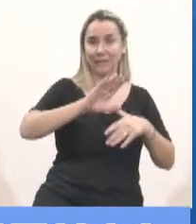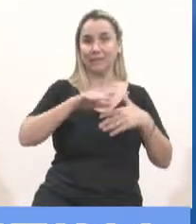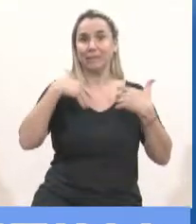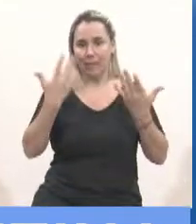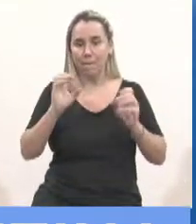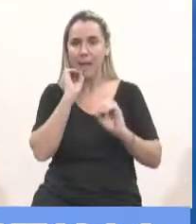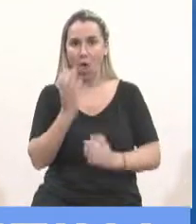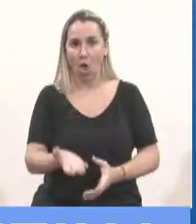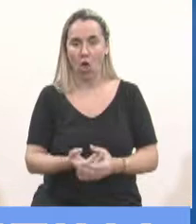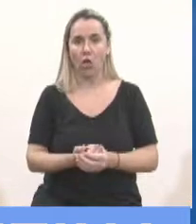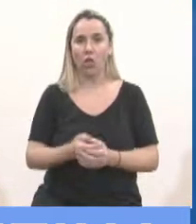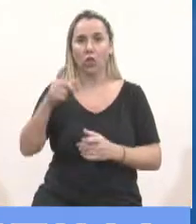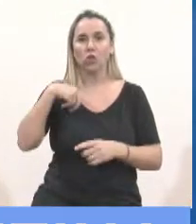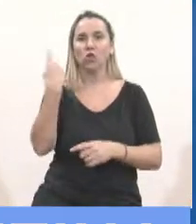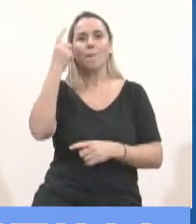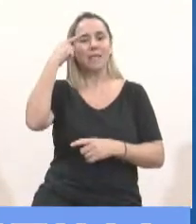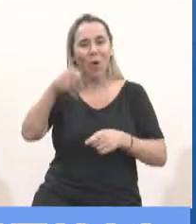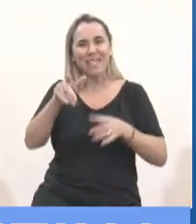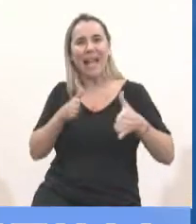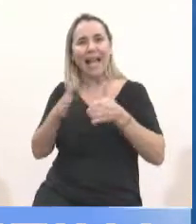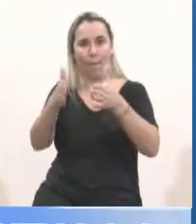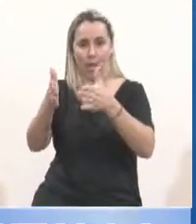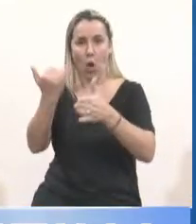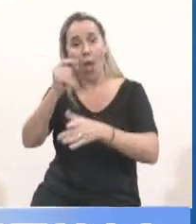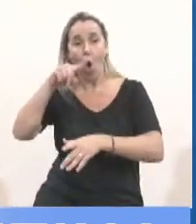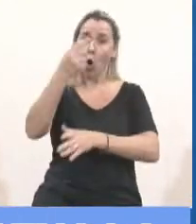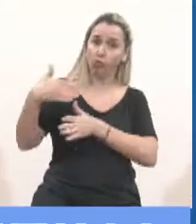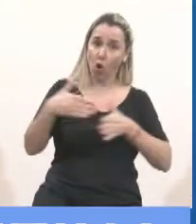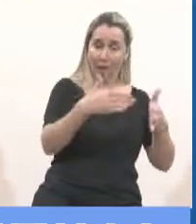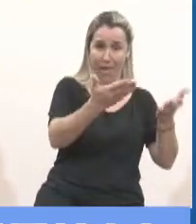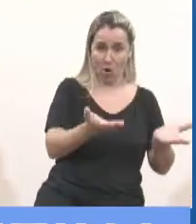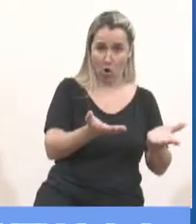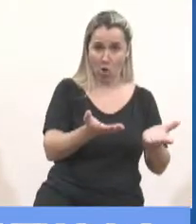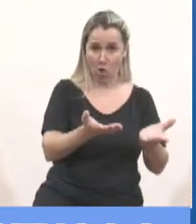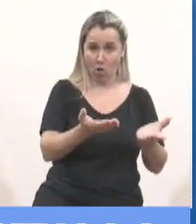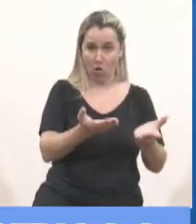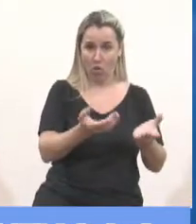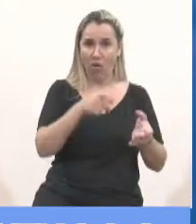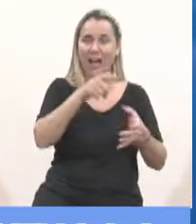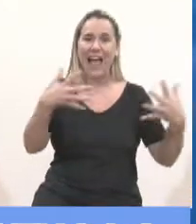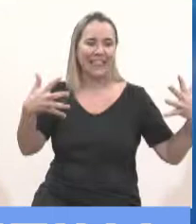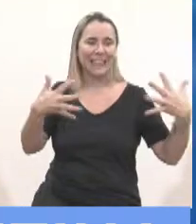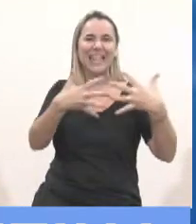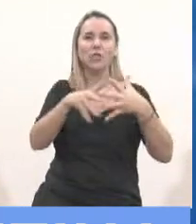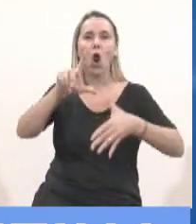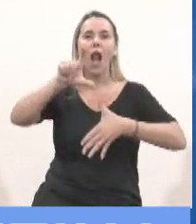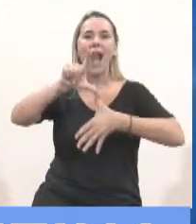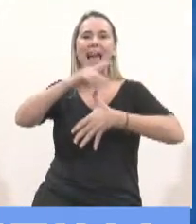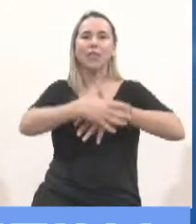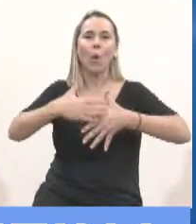no solamente entendemos que ese es el camino, porque el otro camino, el eslabón central es la integración